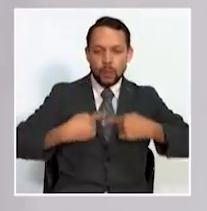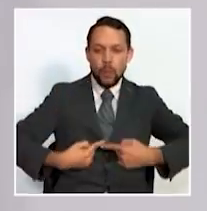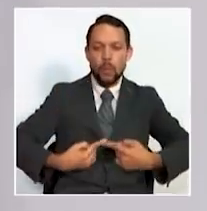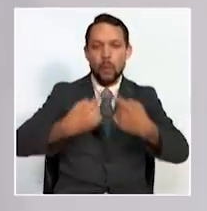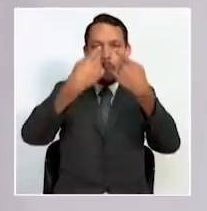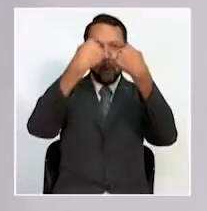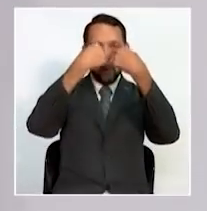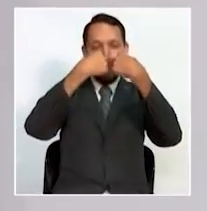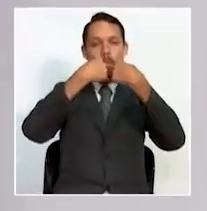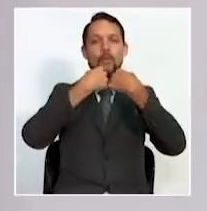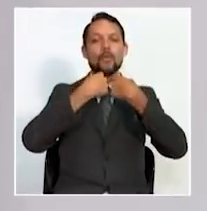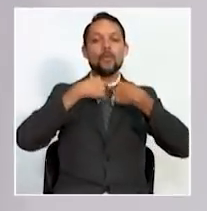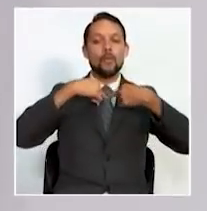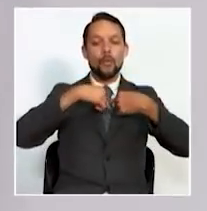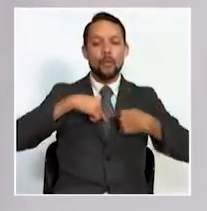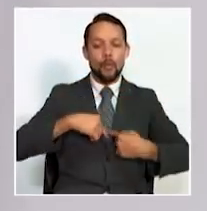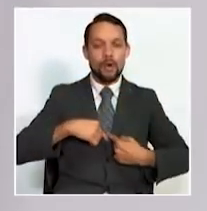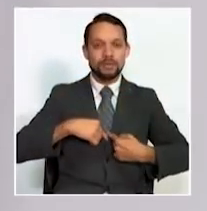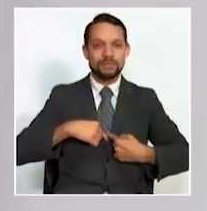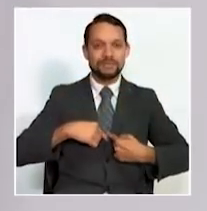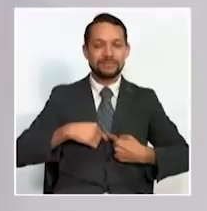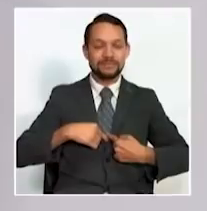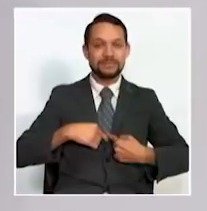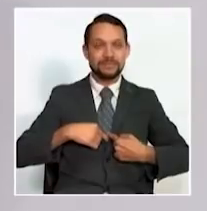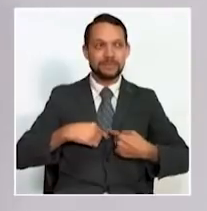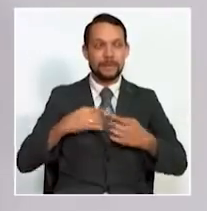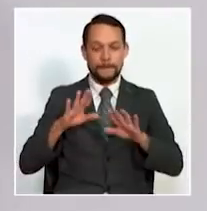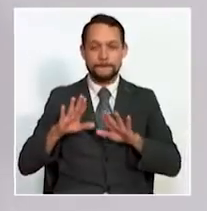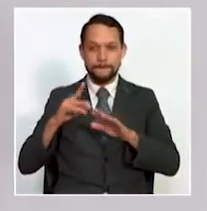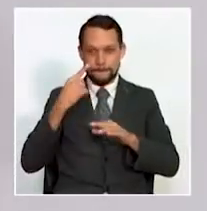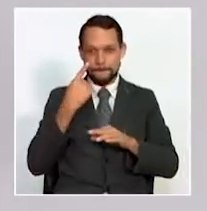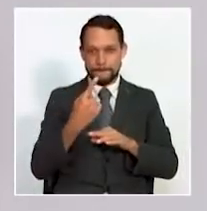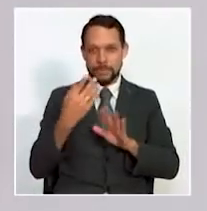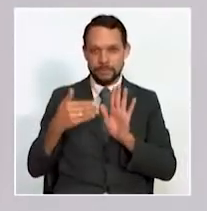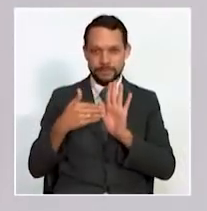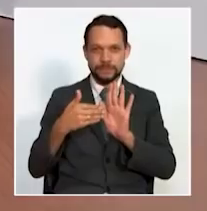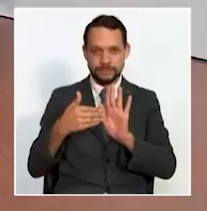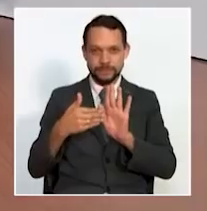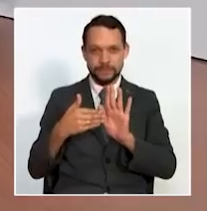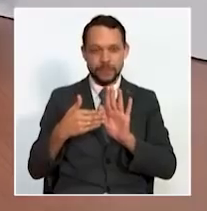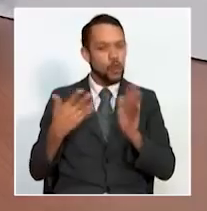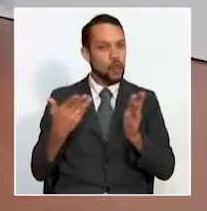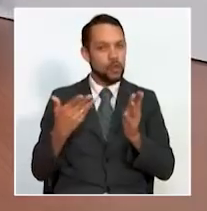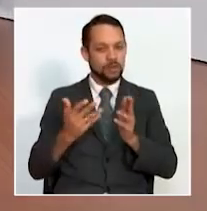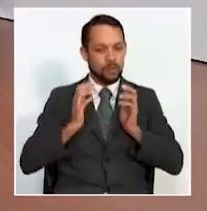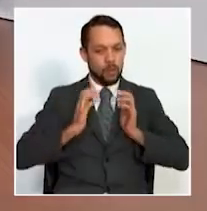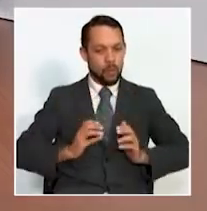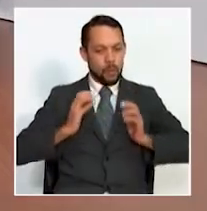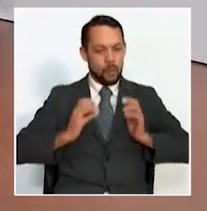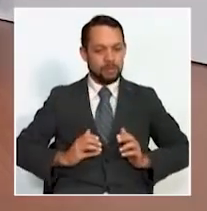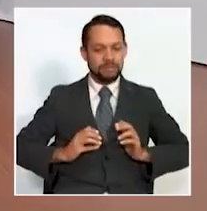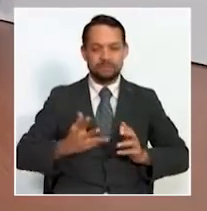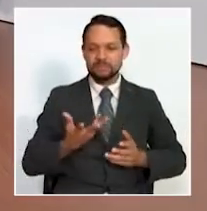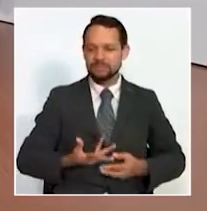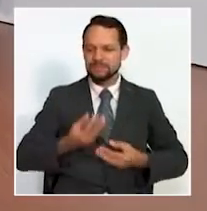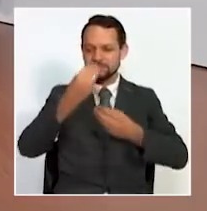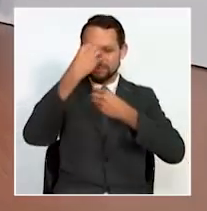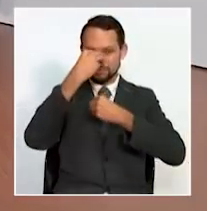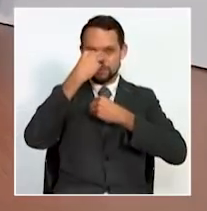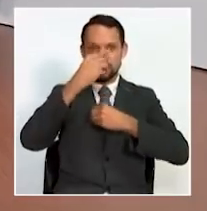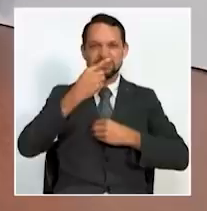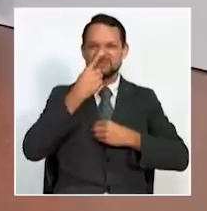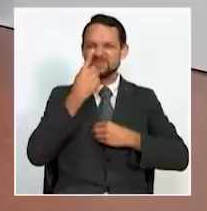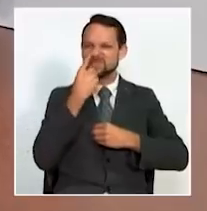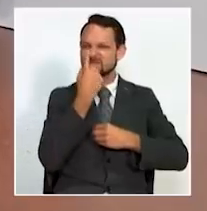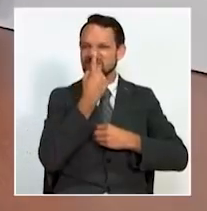la laringe. Perdón, Augusto, volteémoslo para otro lado, más. Eso, ahí. Aquí encontramos las fosas nasales,